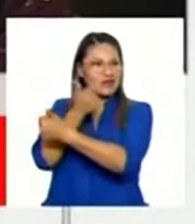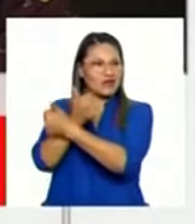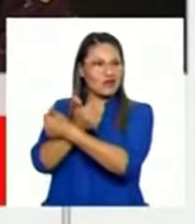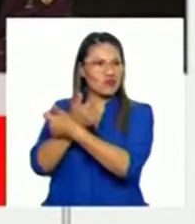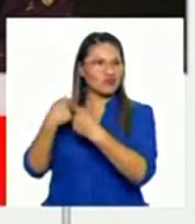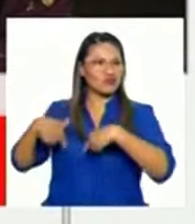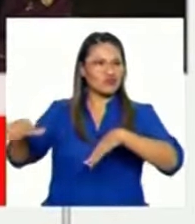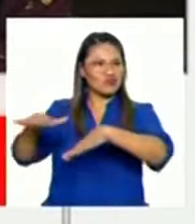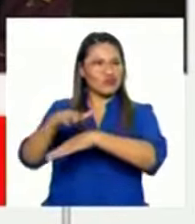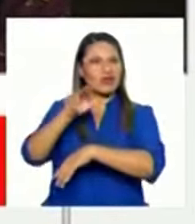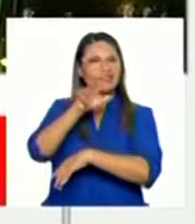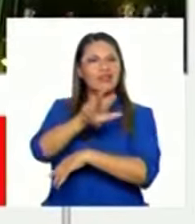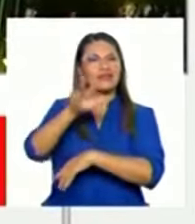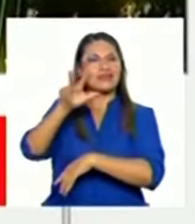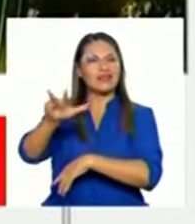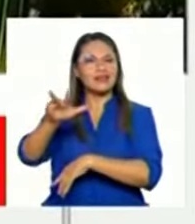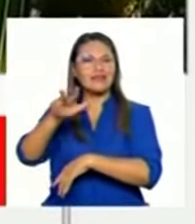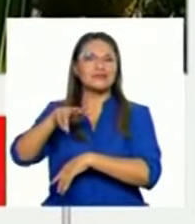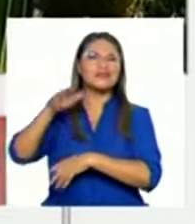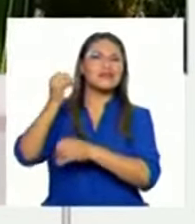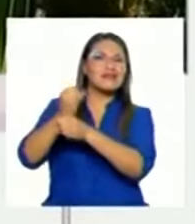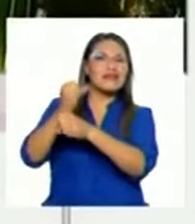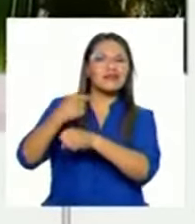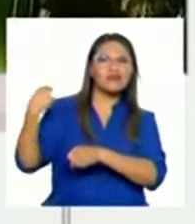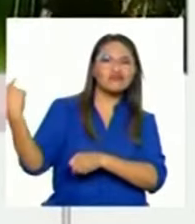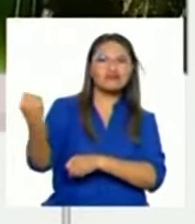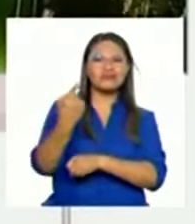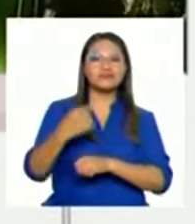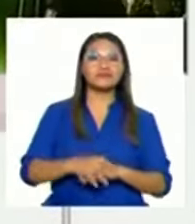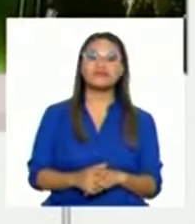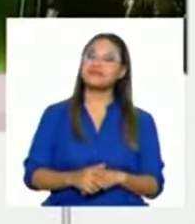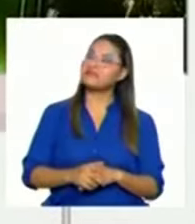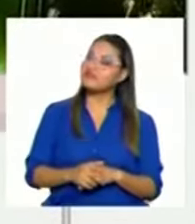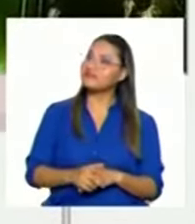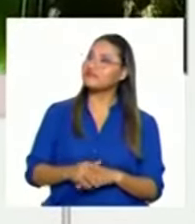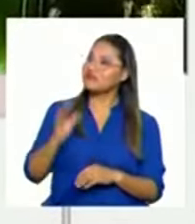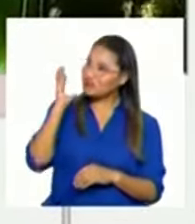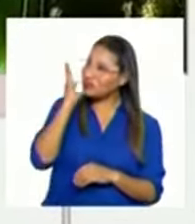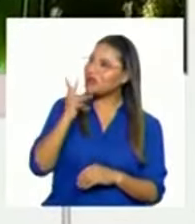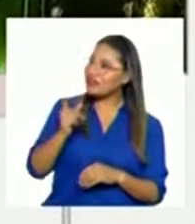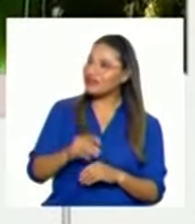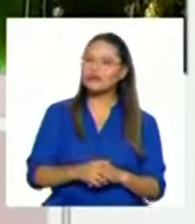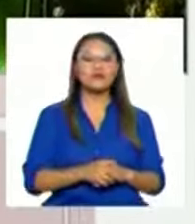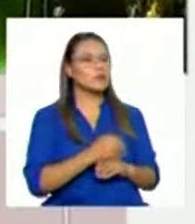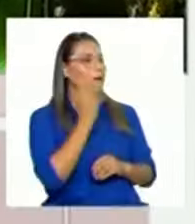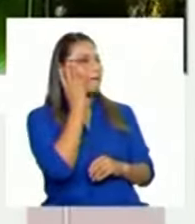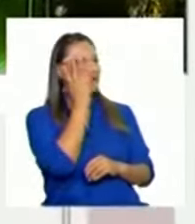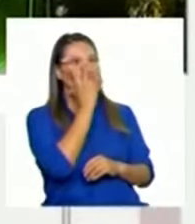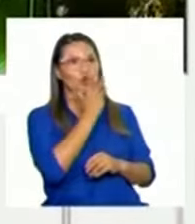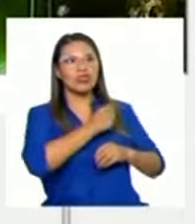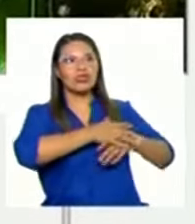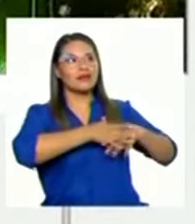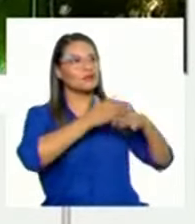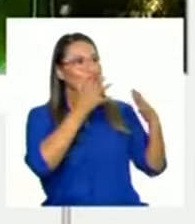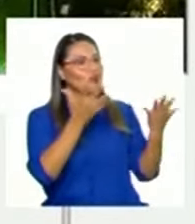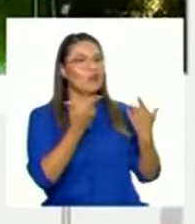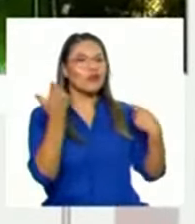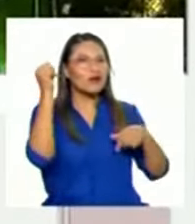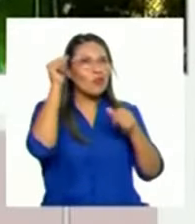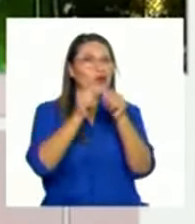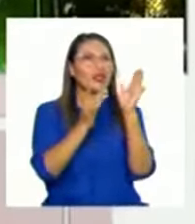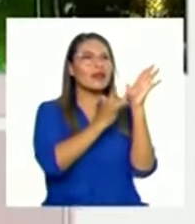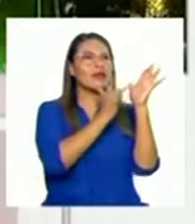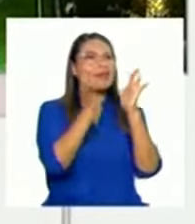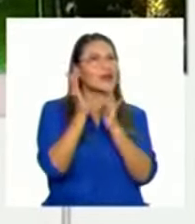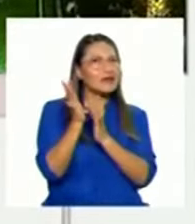de las 33 iglesias. Así será. Muchas gracias a Vanessa. Qué bonito se vive la Semana Santa en Ayacucho. Maravilloso. La representación de la pasión y muerte de